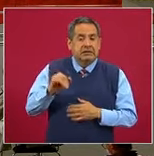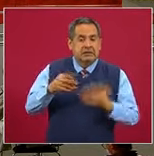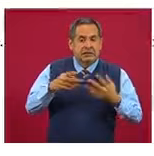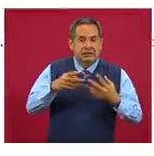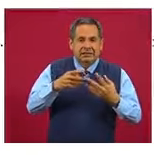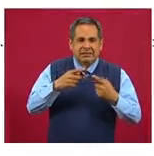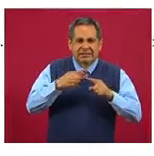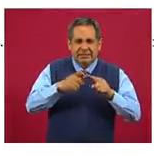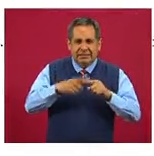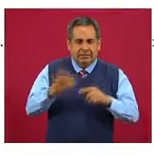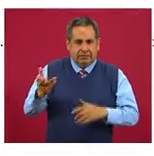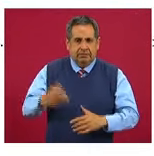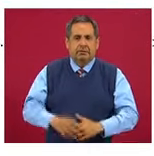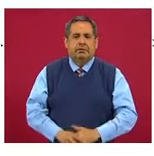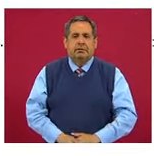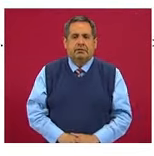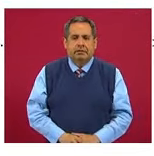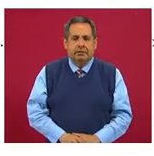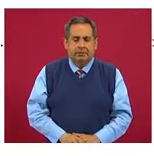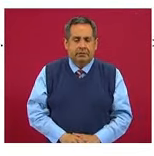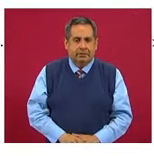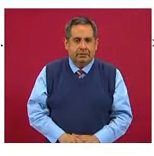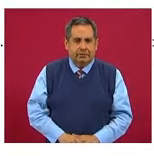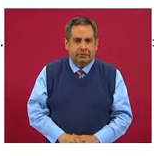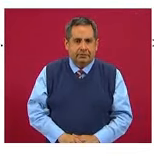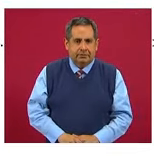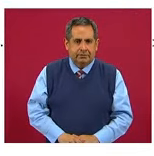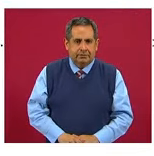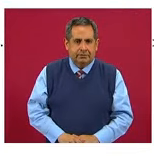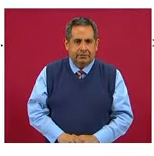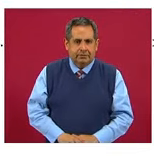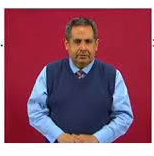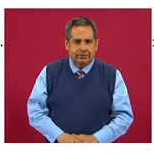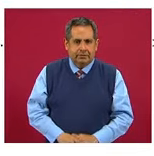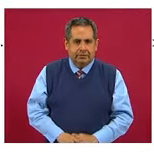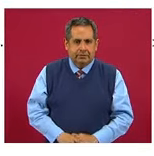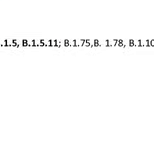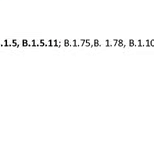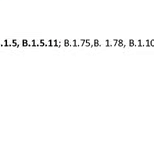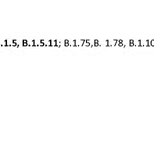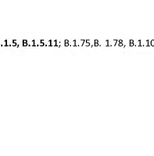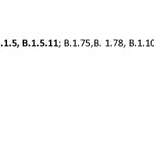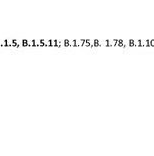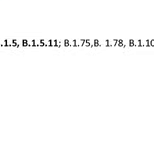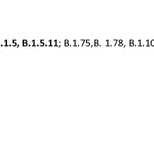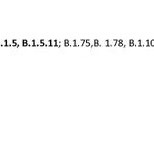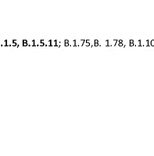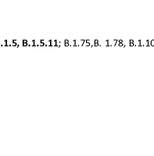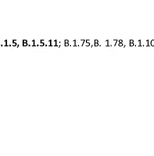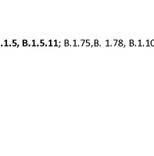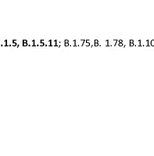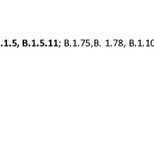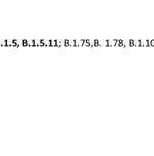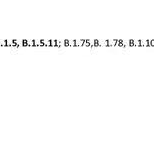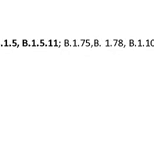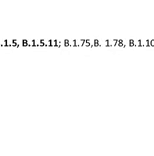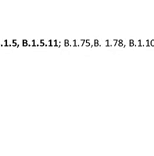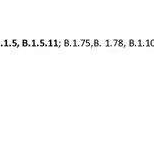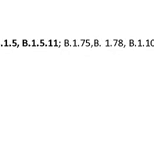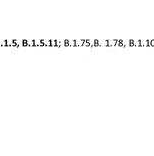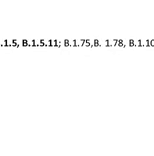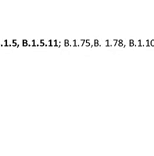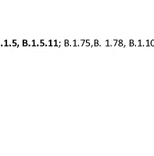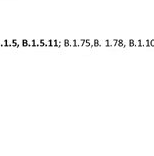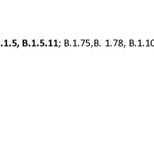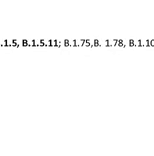puntos rojos son nuestras secuencias, las secuencias de México, y los puntos grises son las secuencias del resto del mundo, muchas de ellas.